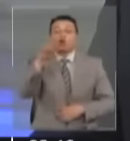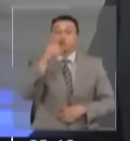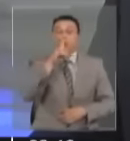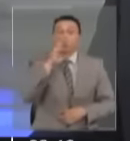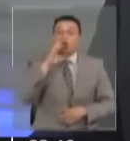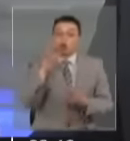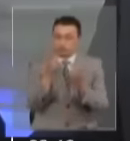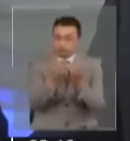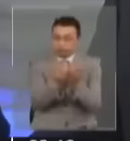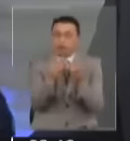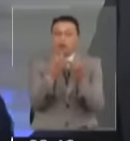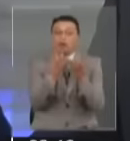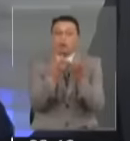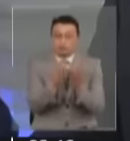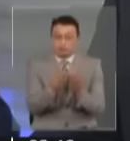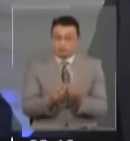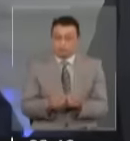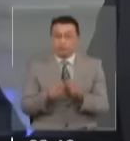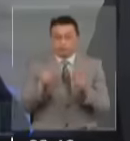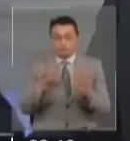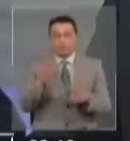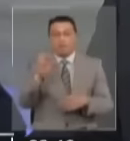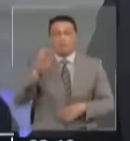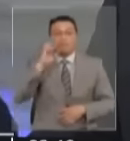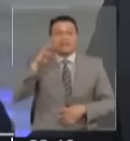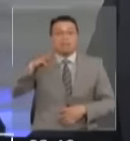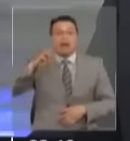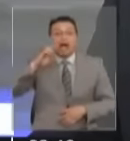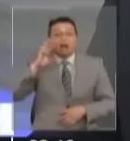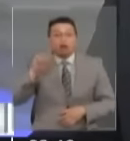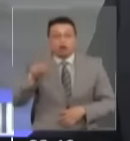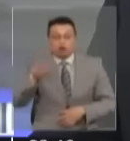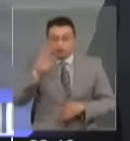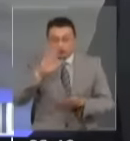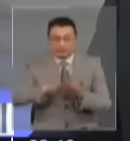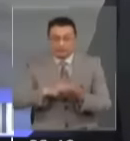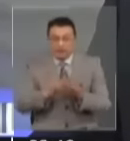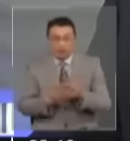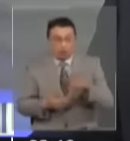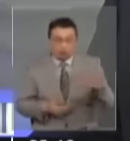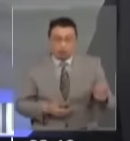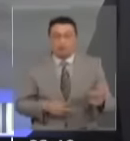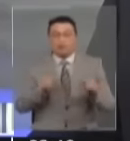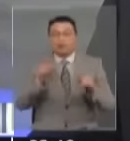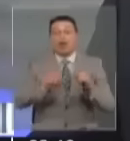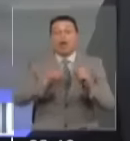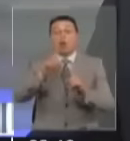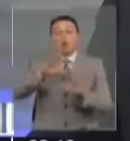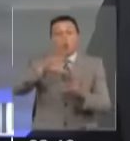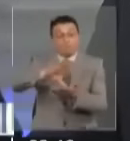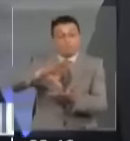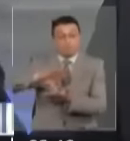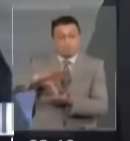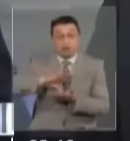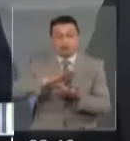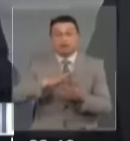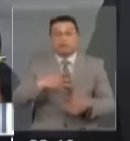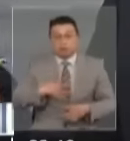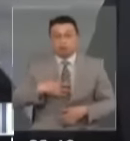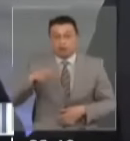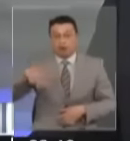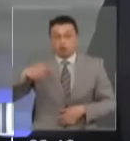pero con un enfoque de atención primaria de salud. Esto es muy interesante. Les quiero plantear, en algunos países, digamos, y me gustaría que Ñuñoa